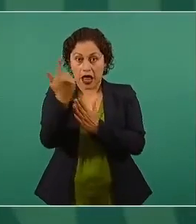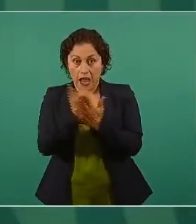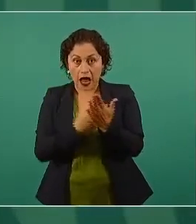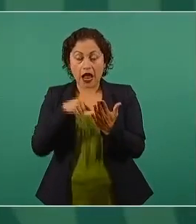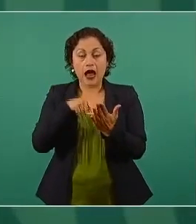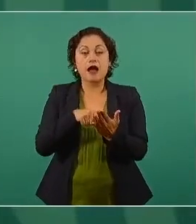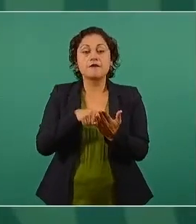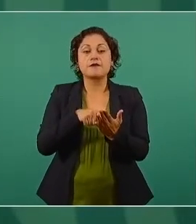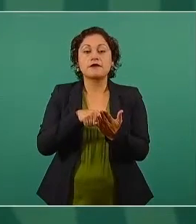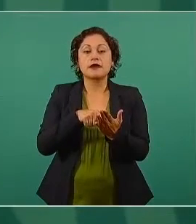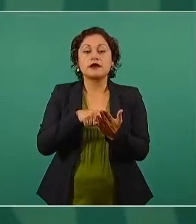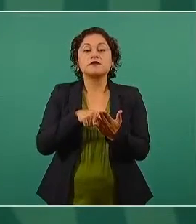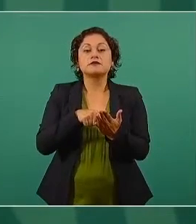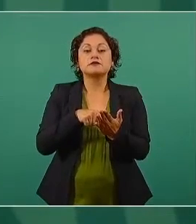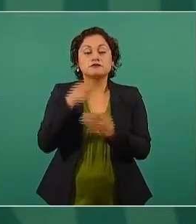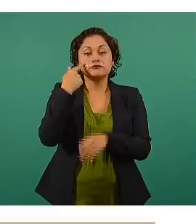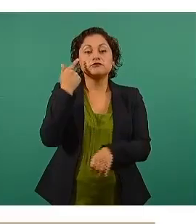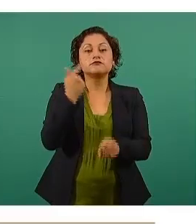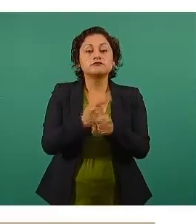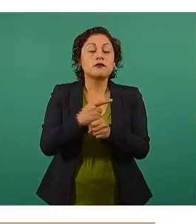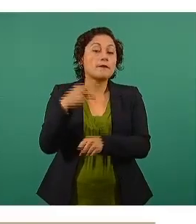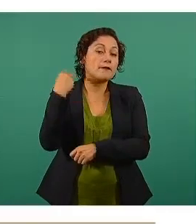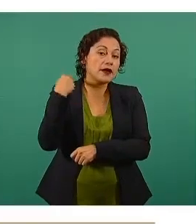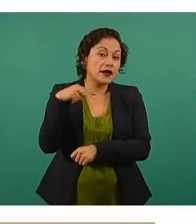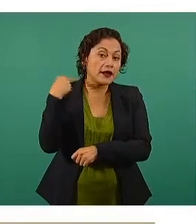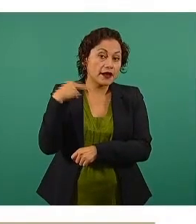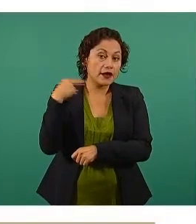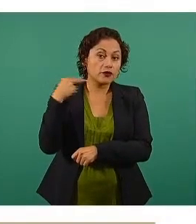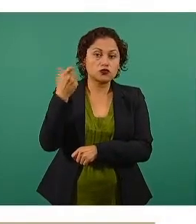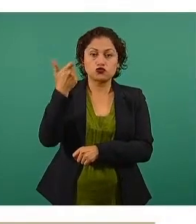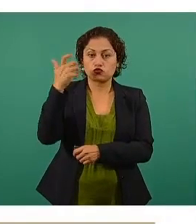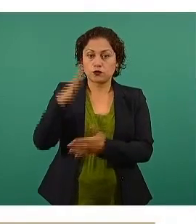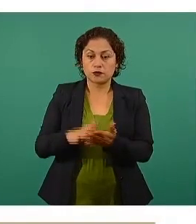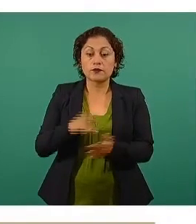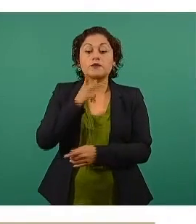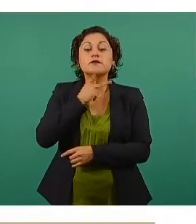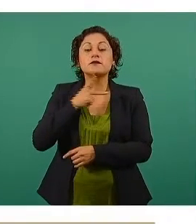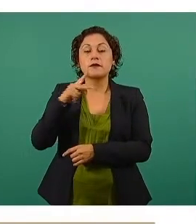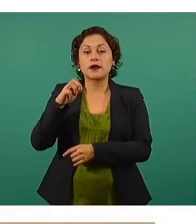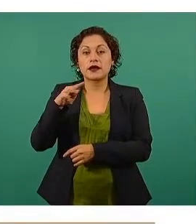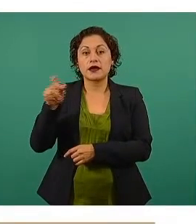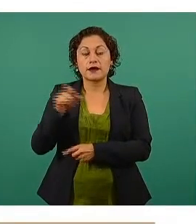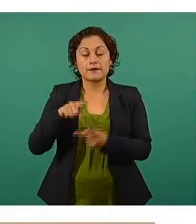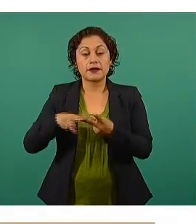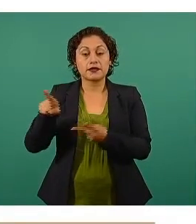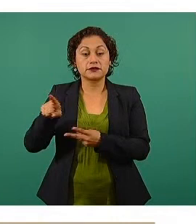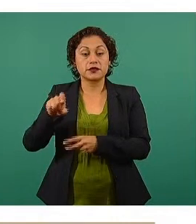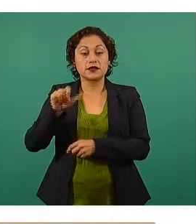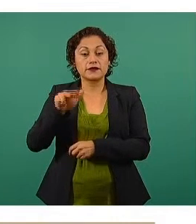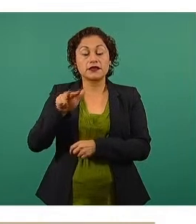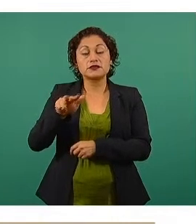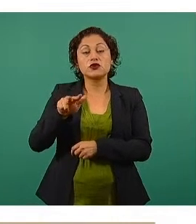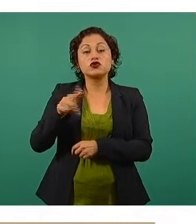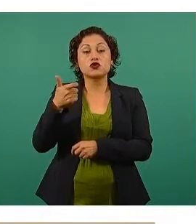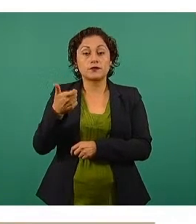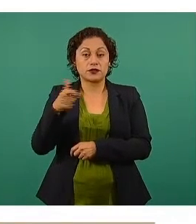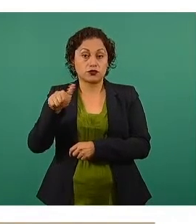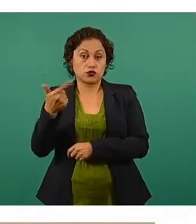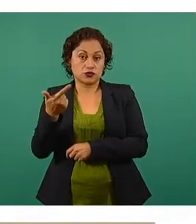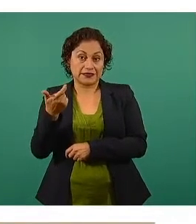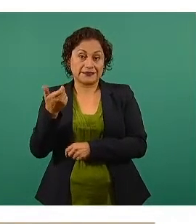en los combustibles se registran en Veracruz, con la franquicia Pemex, en 18 pesos con 12 centavos y en